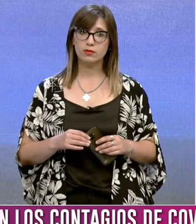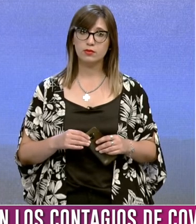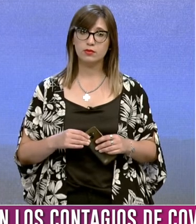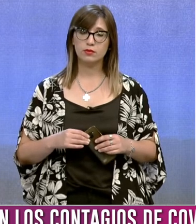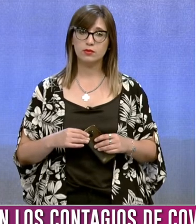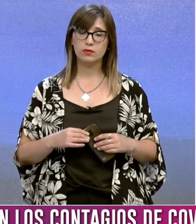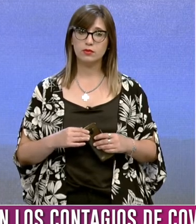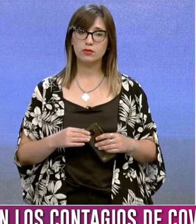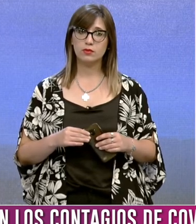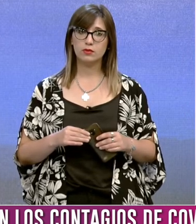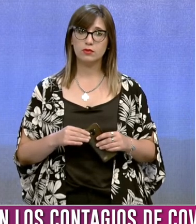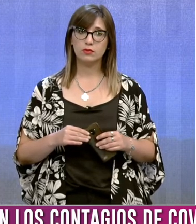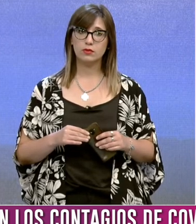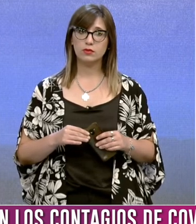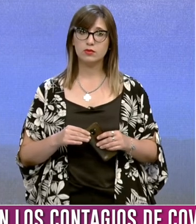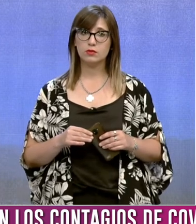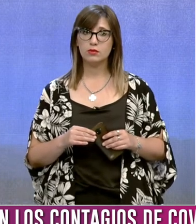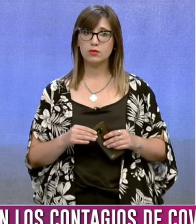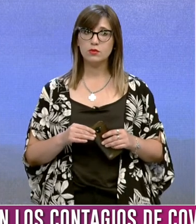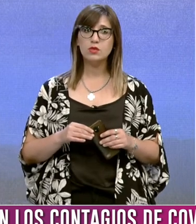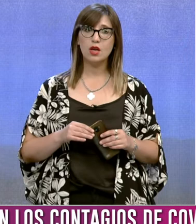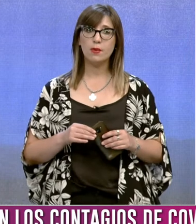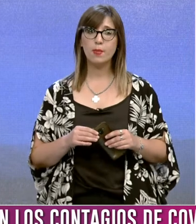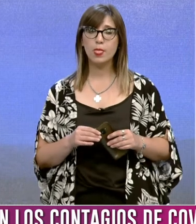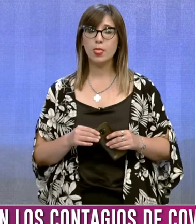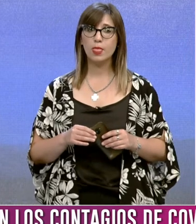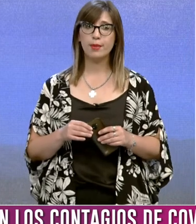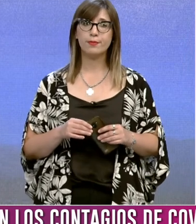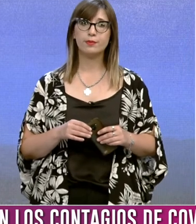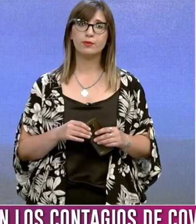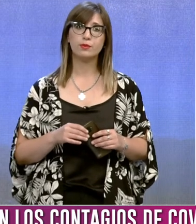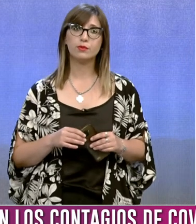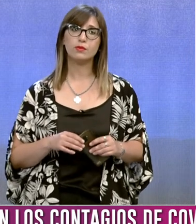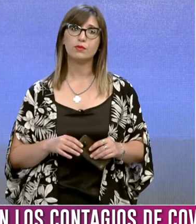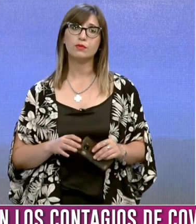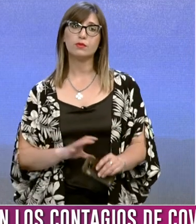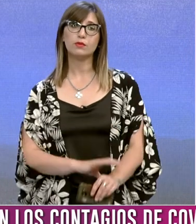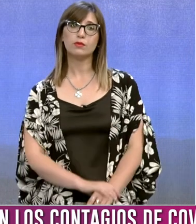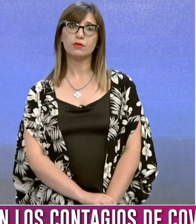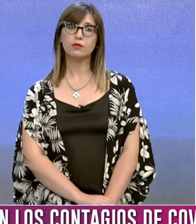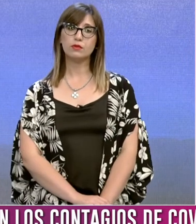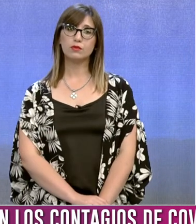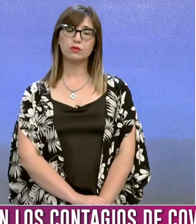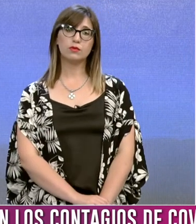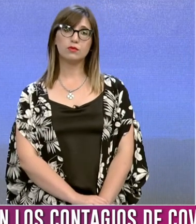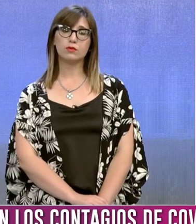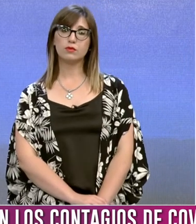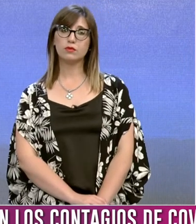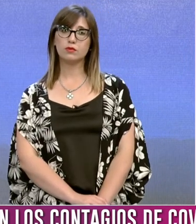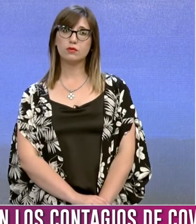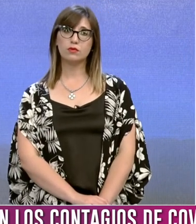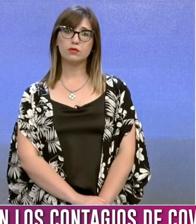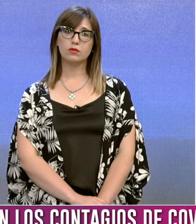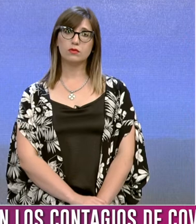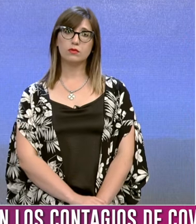claro, el sector privado hizo una inversión muy grande desde marzo del 2020, cuando empezó toda esta